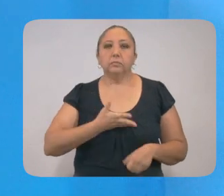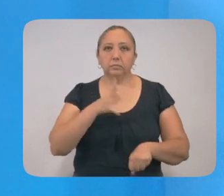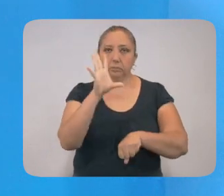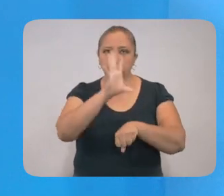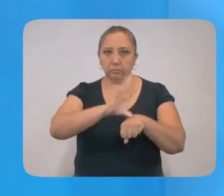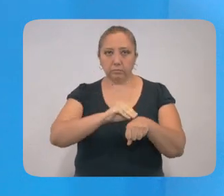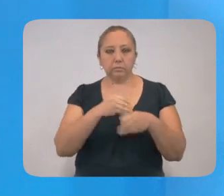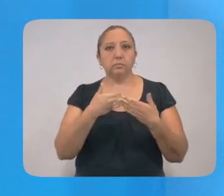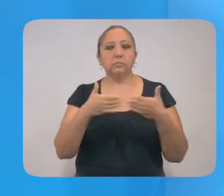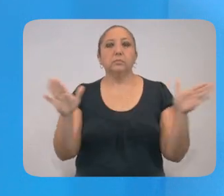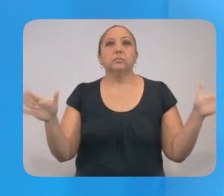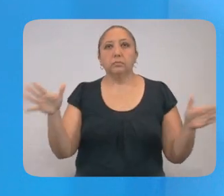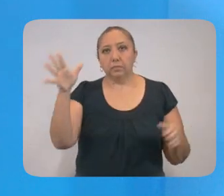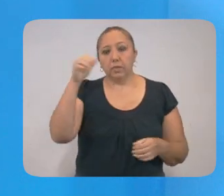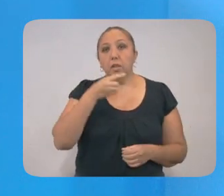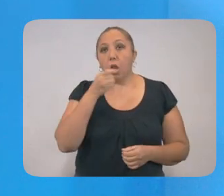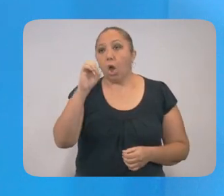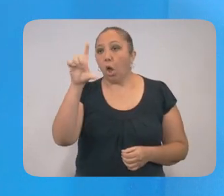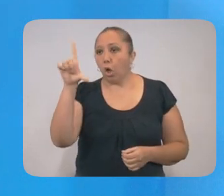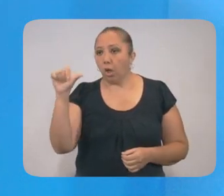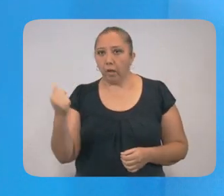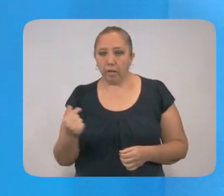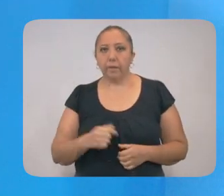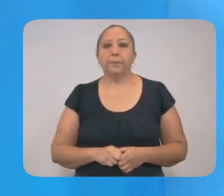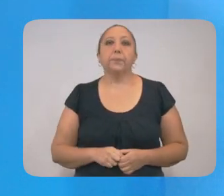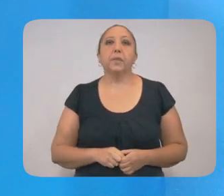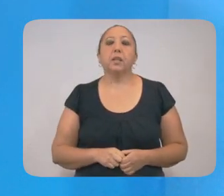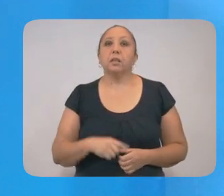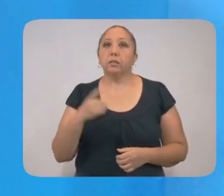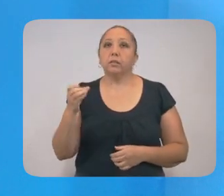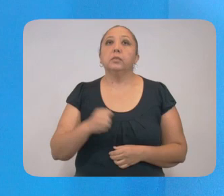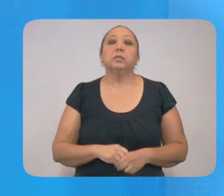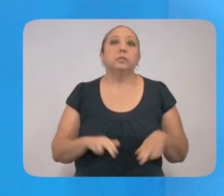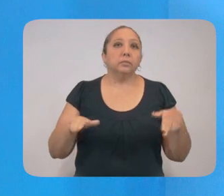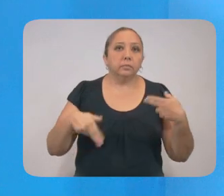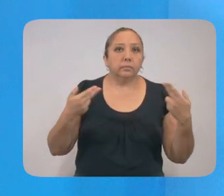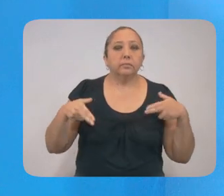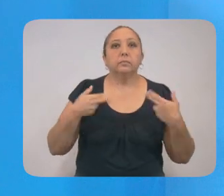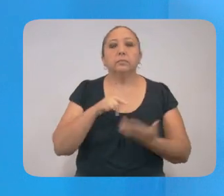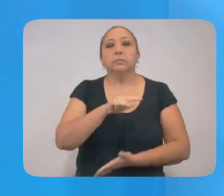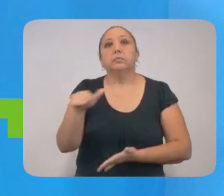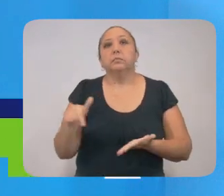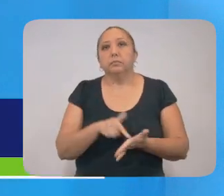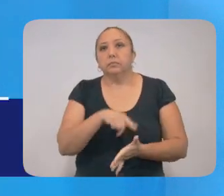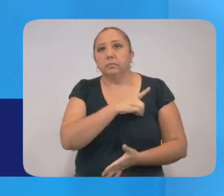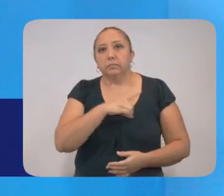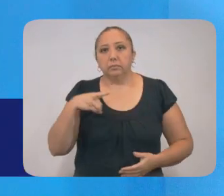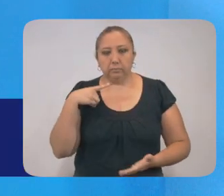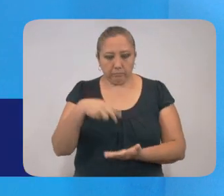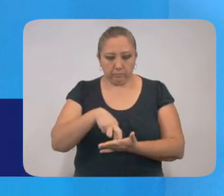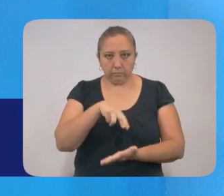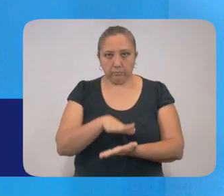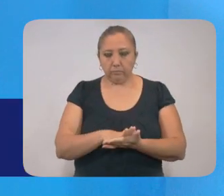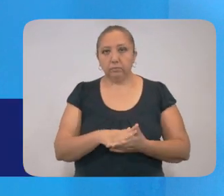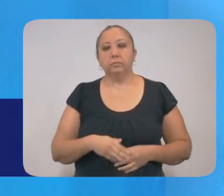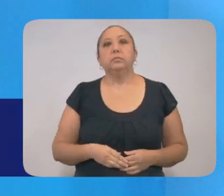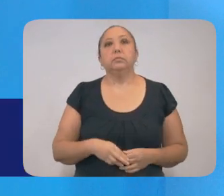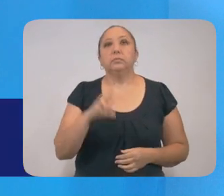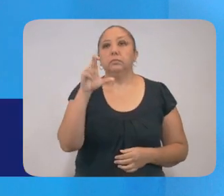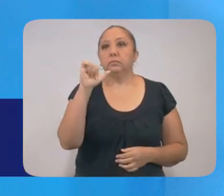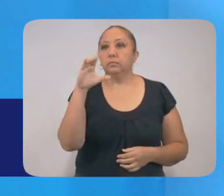permiso de reapertura, de acuerdo a la ola que les corresponda, los comercios y establecimientos deben inscribirse en el